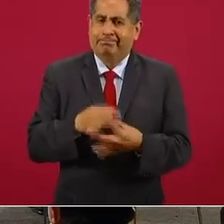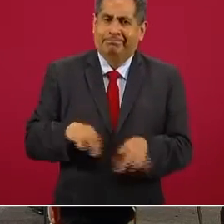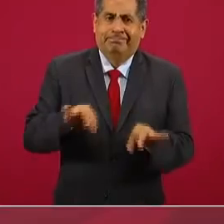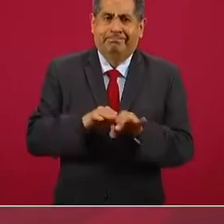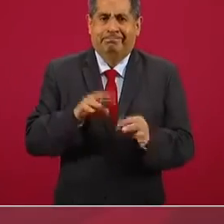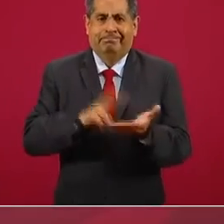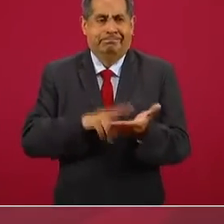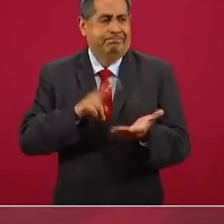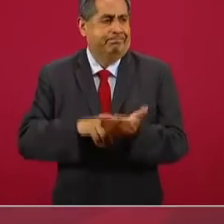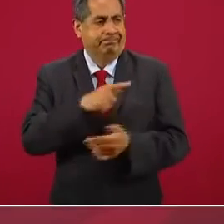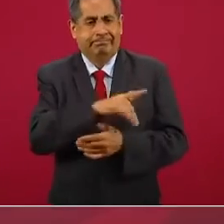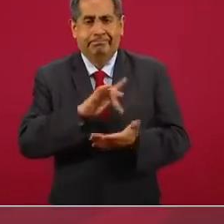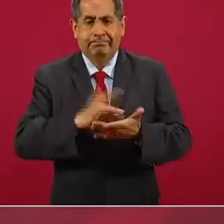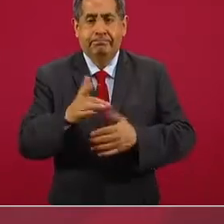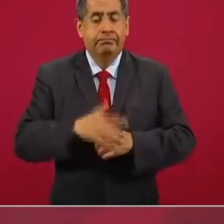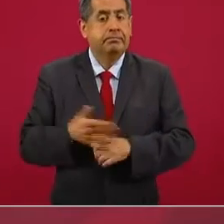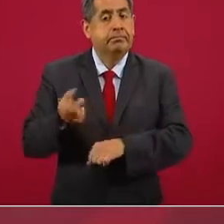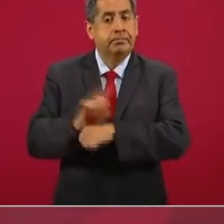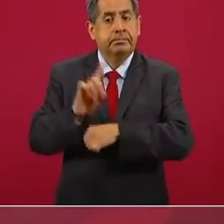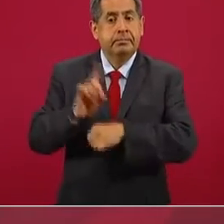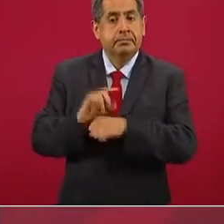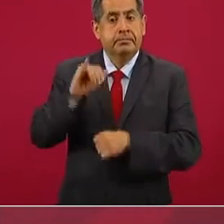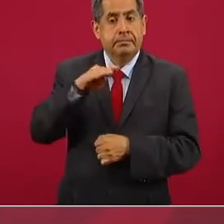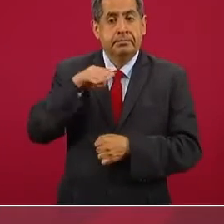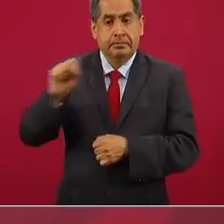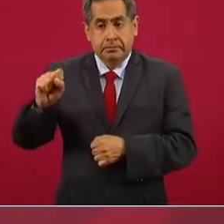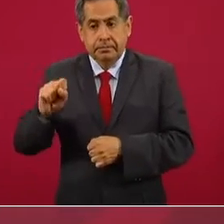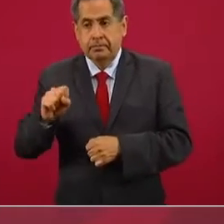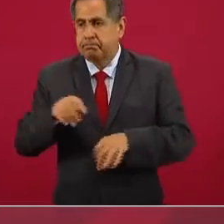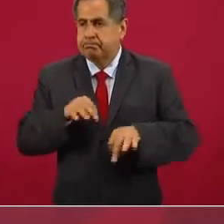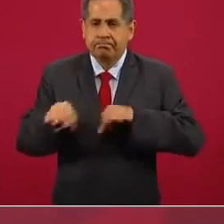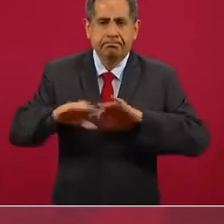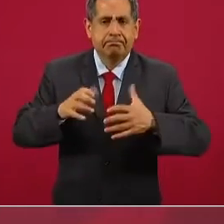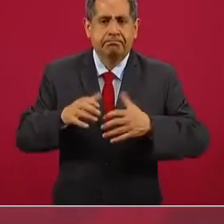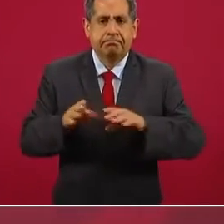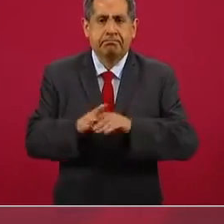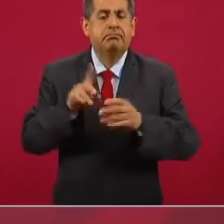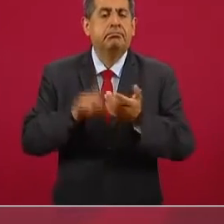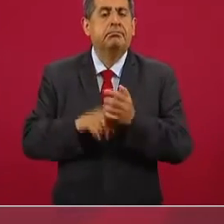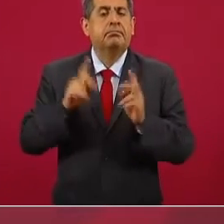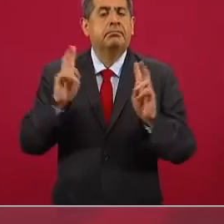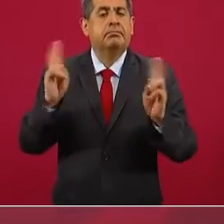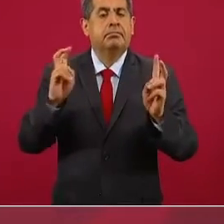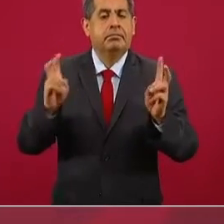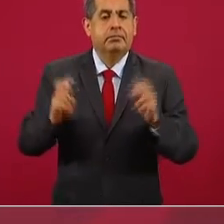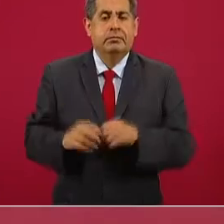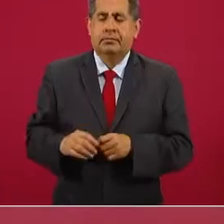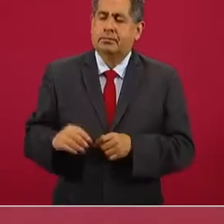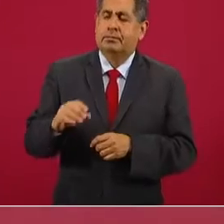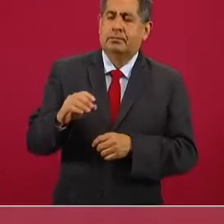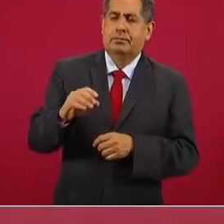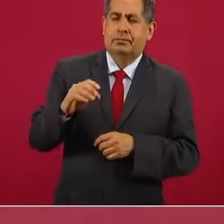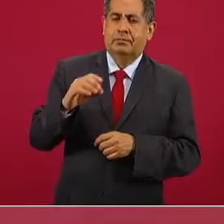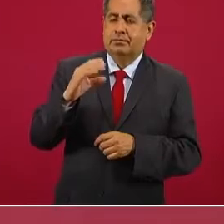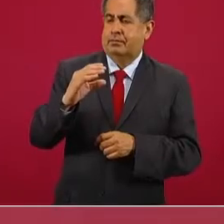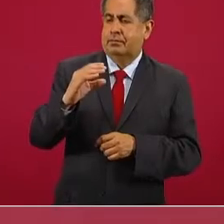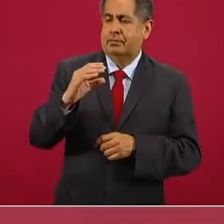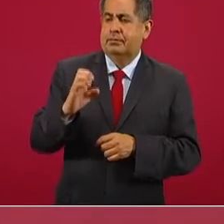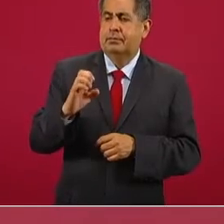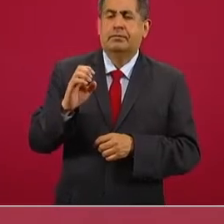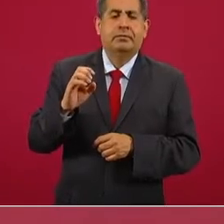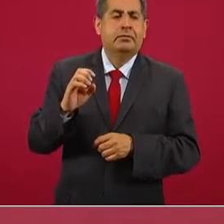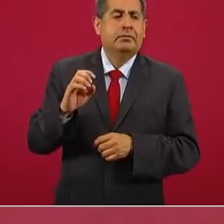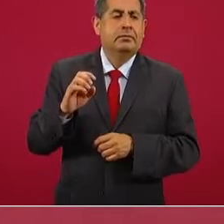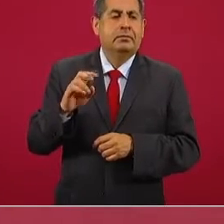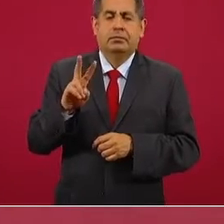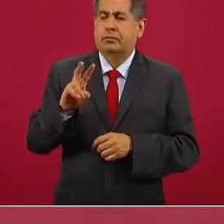indispensables. Todos los días en el Seguro Social nuestra herramienta de trabajo es algo que se llama CEBOED, el Centro Virtual